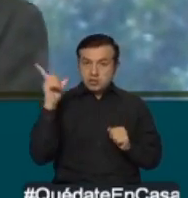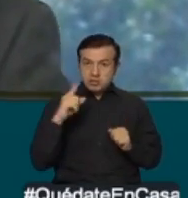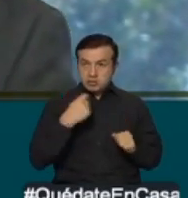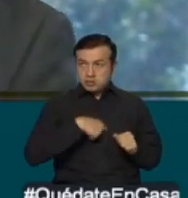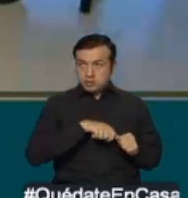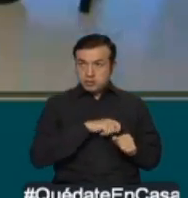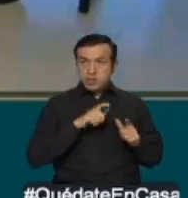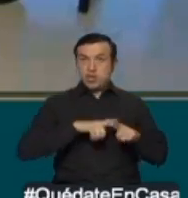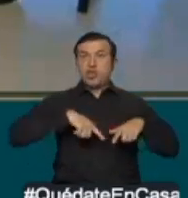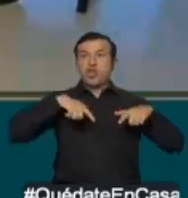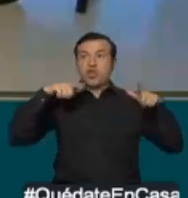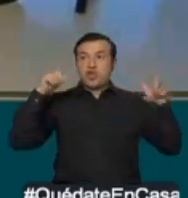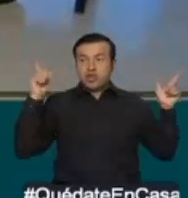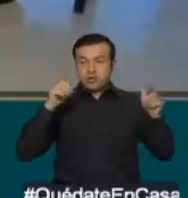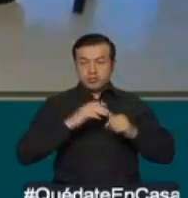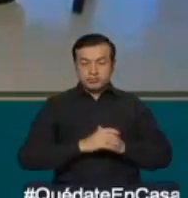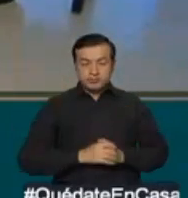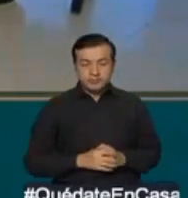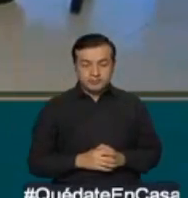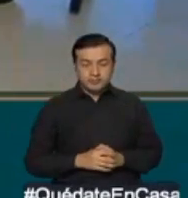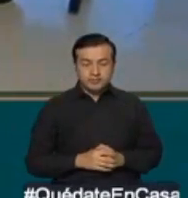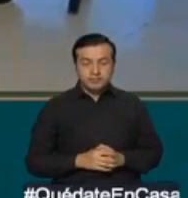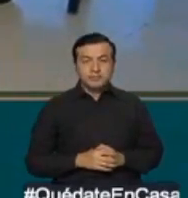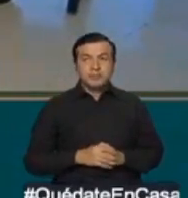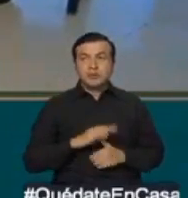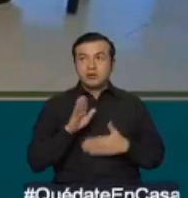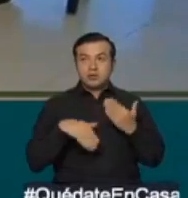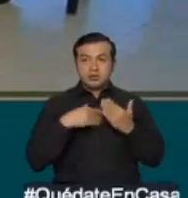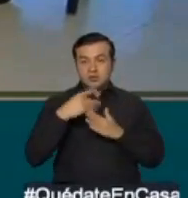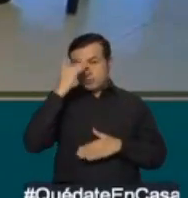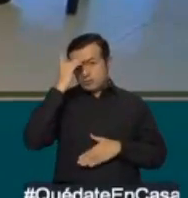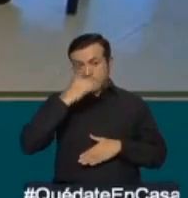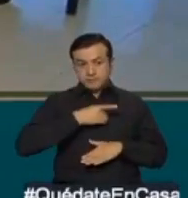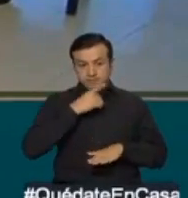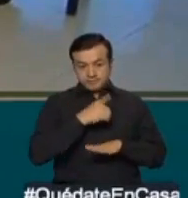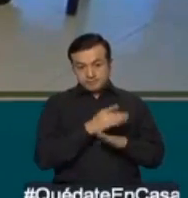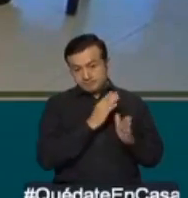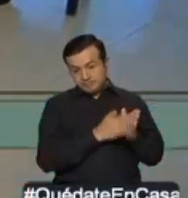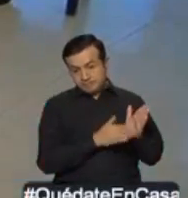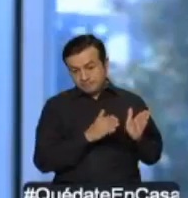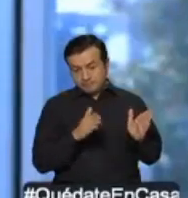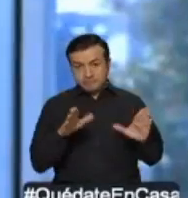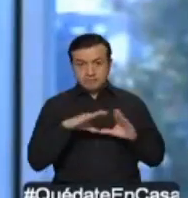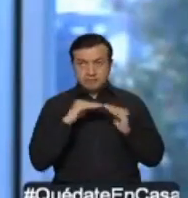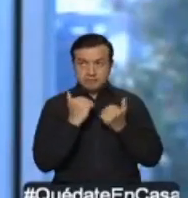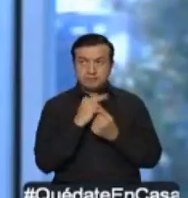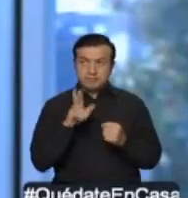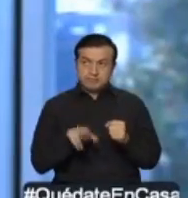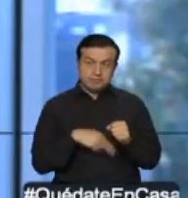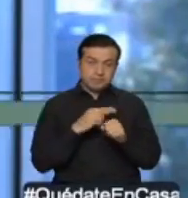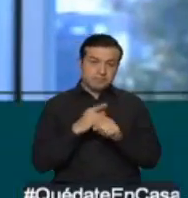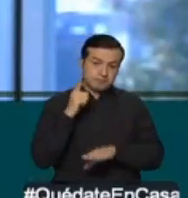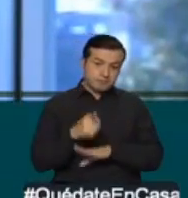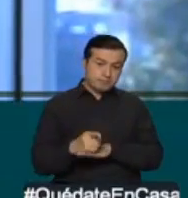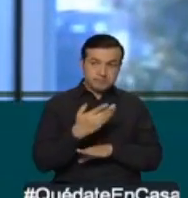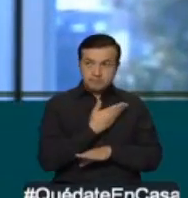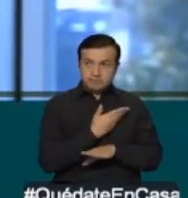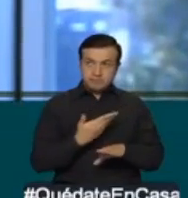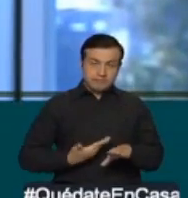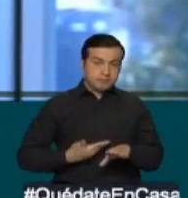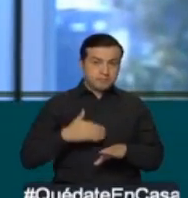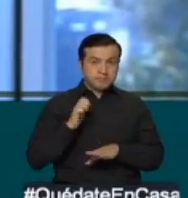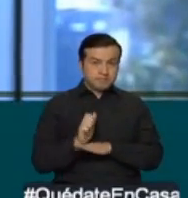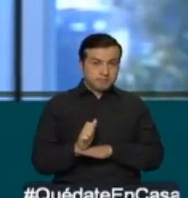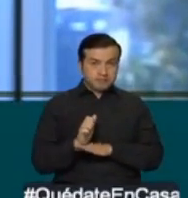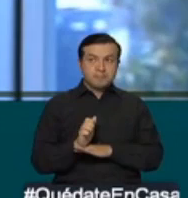españa fabricio todos los medidas tomadas en estos días a través del poder nacional las que ha emitido el señor presidente de la